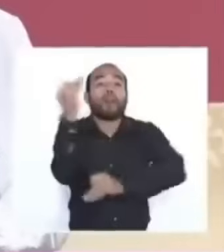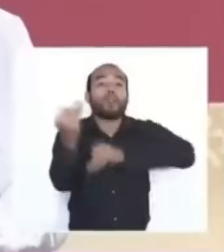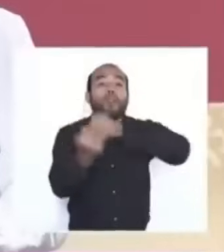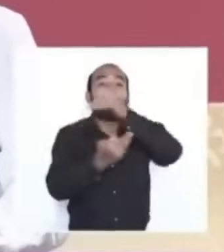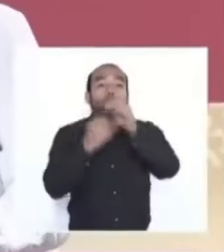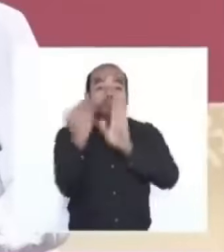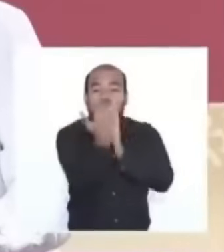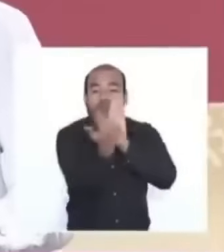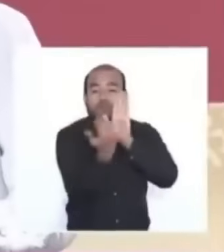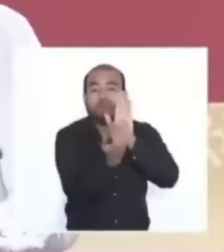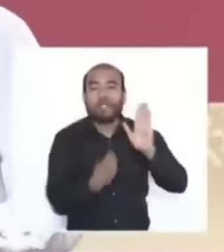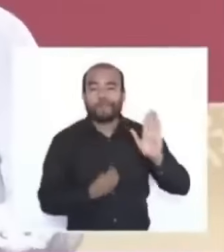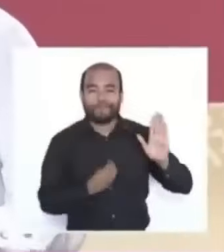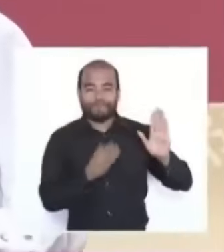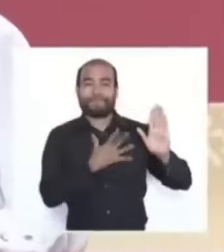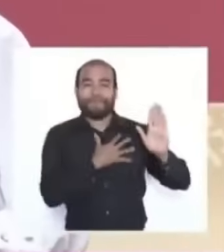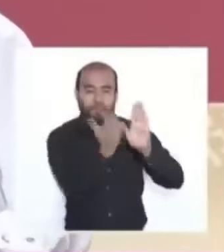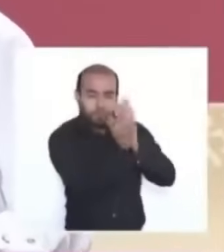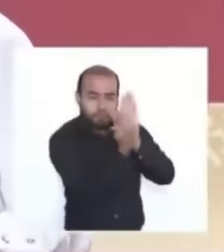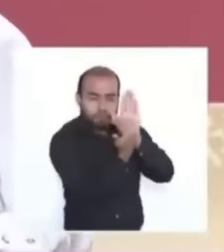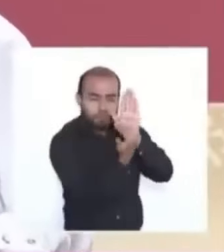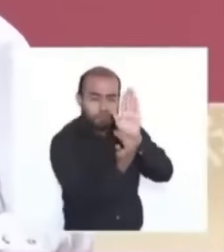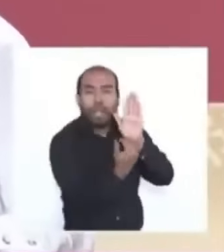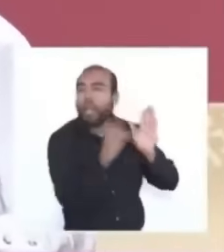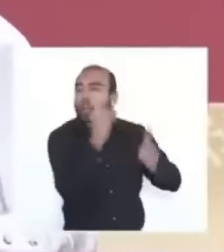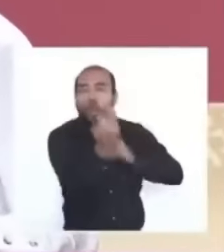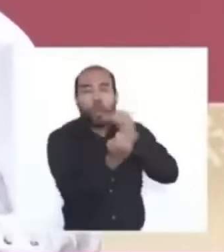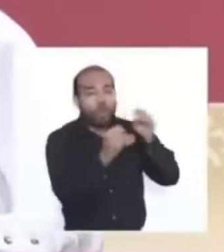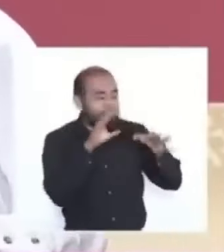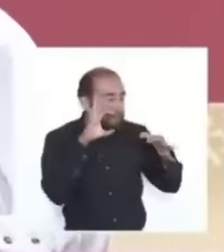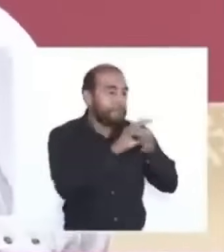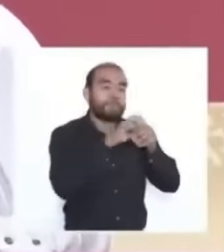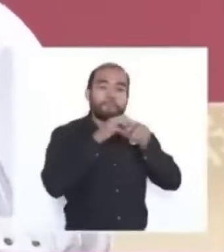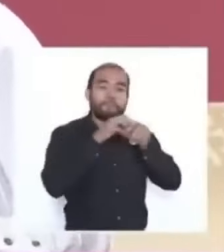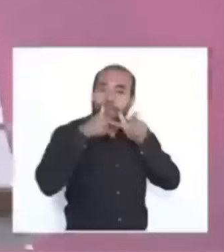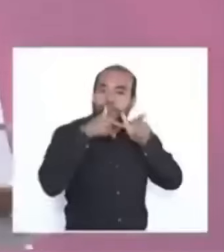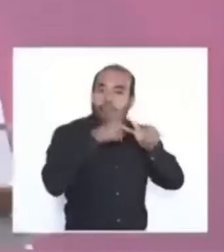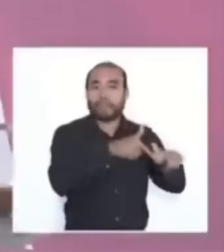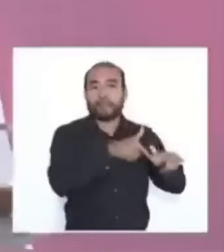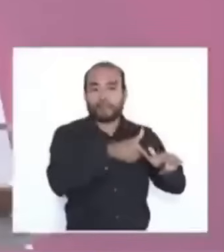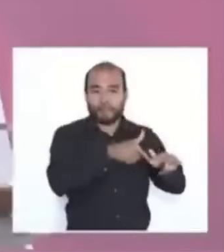bienestar. De hecho, van a ir a la Constitución de la República.